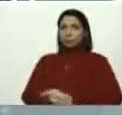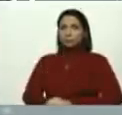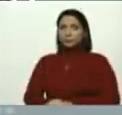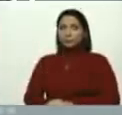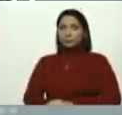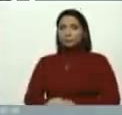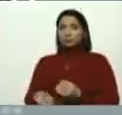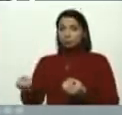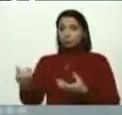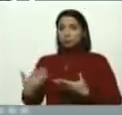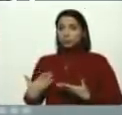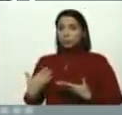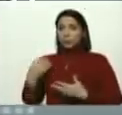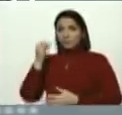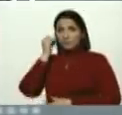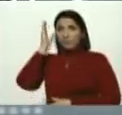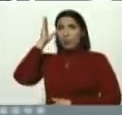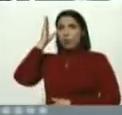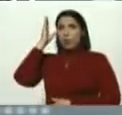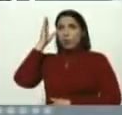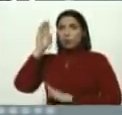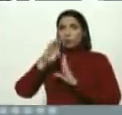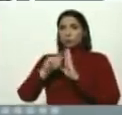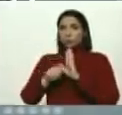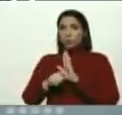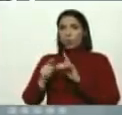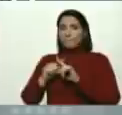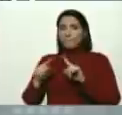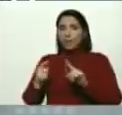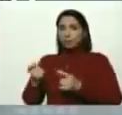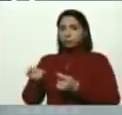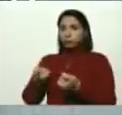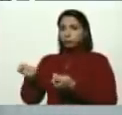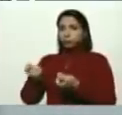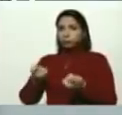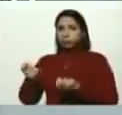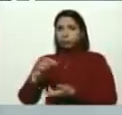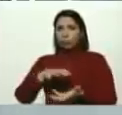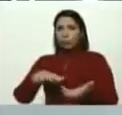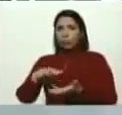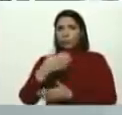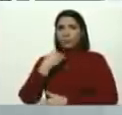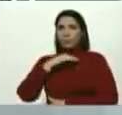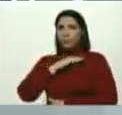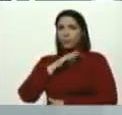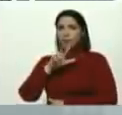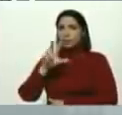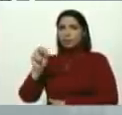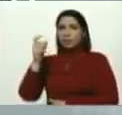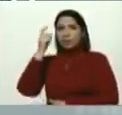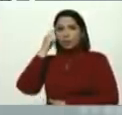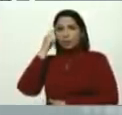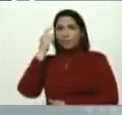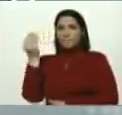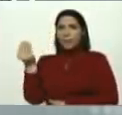nos da facultades, me da facultades constitucionales para manejar esta situación de la pandemia por